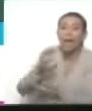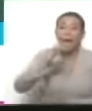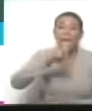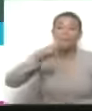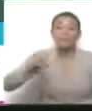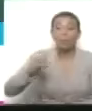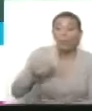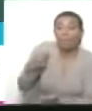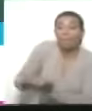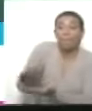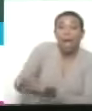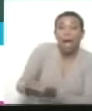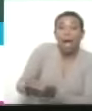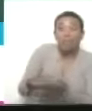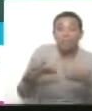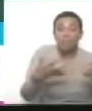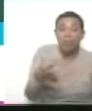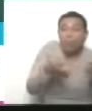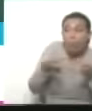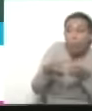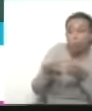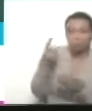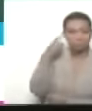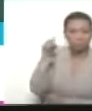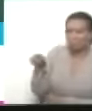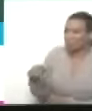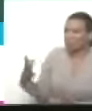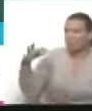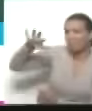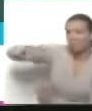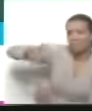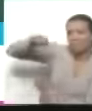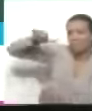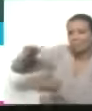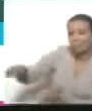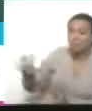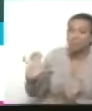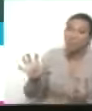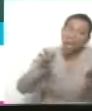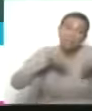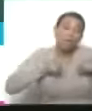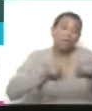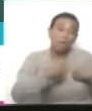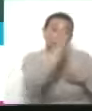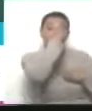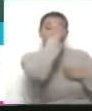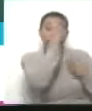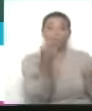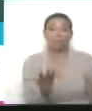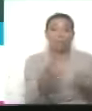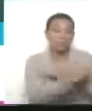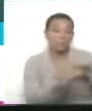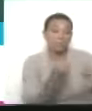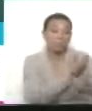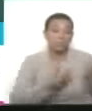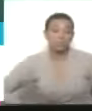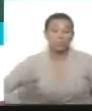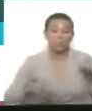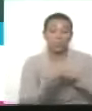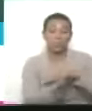móvil y El Comando Sur lo están enloqueciendo y allá usted que se deja enloquecer presidente de